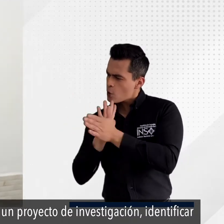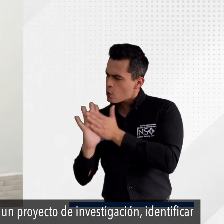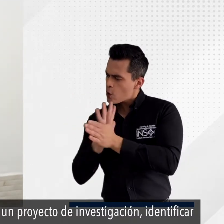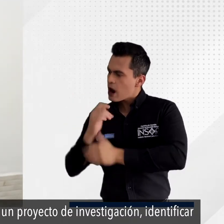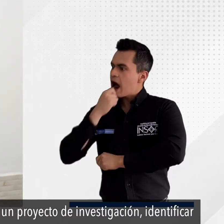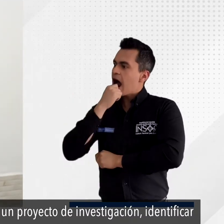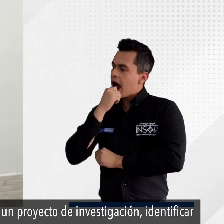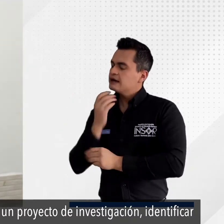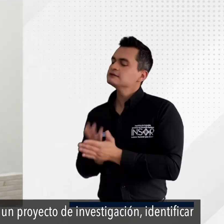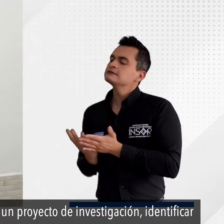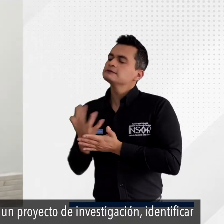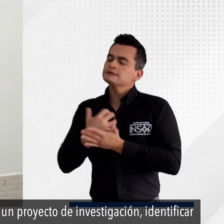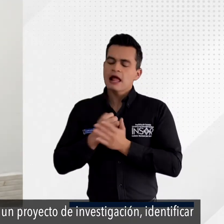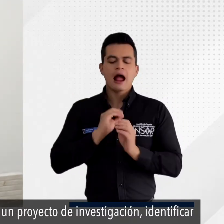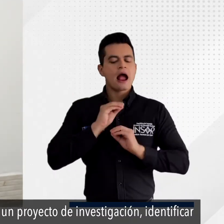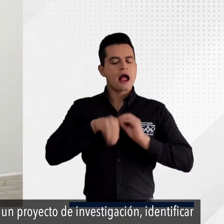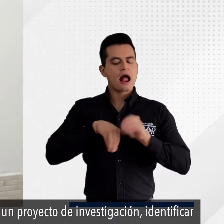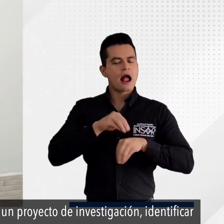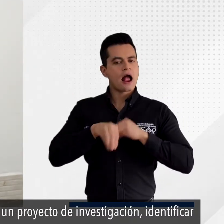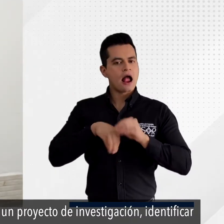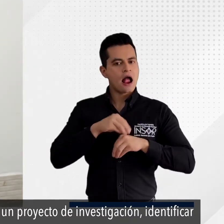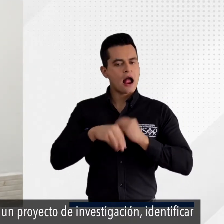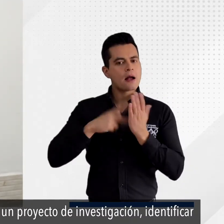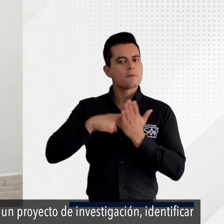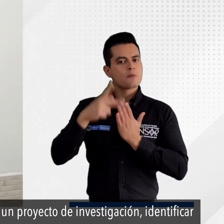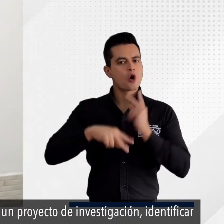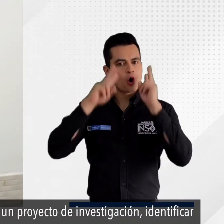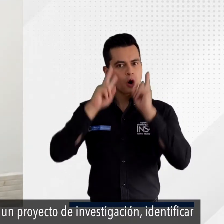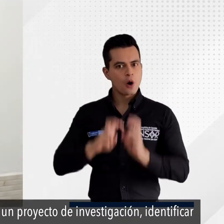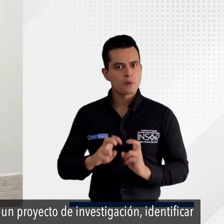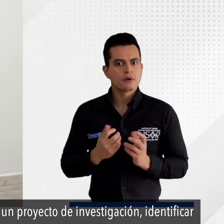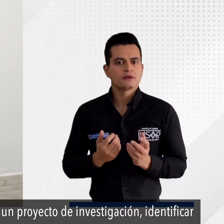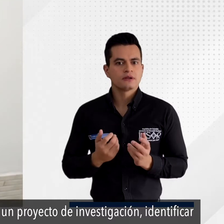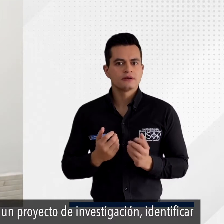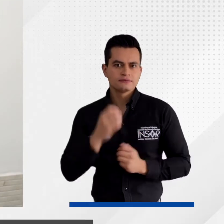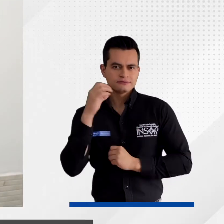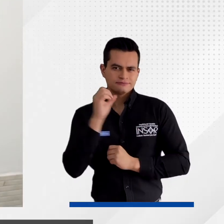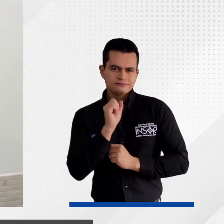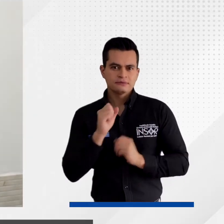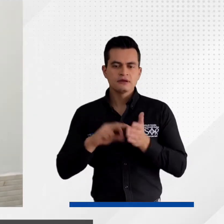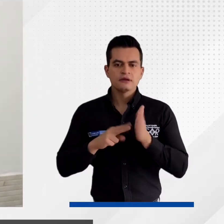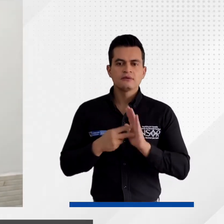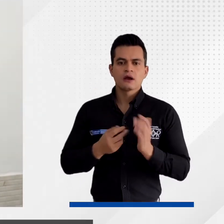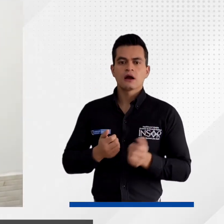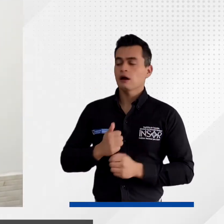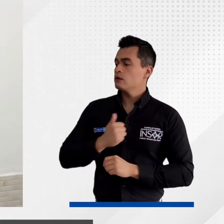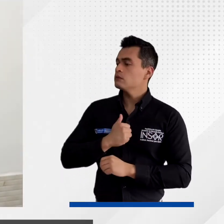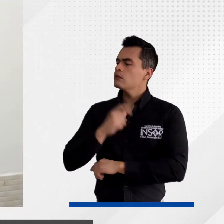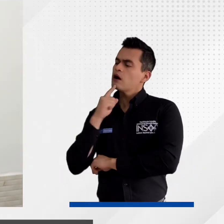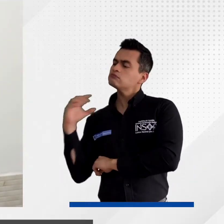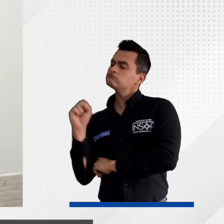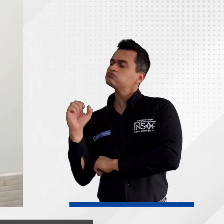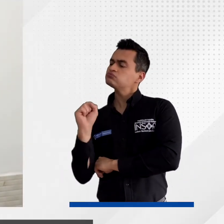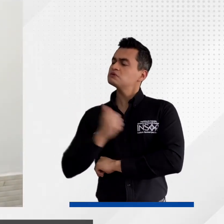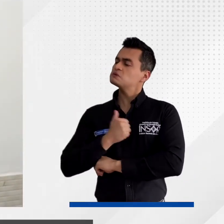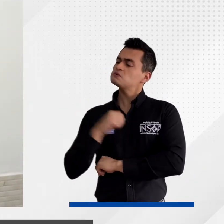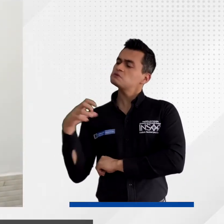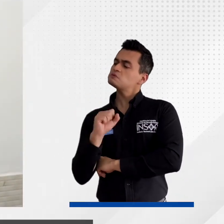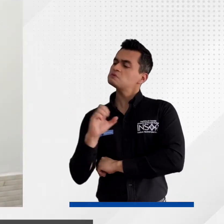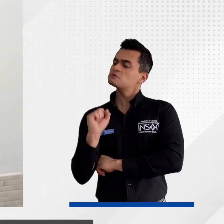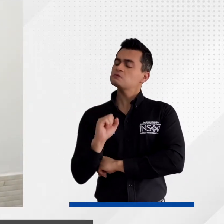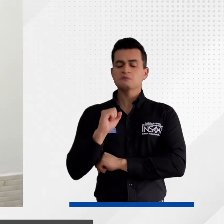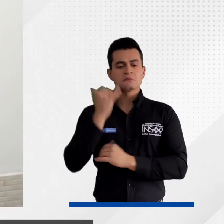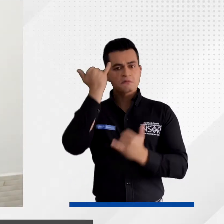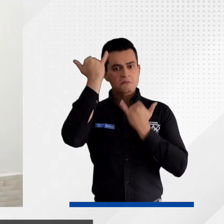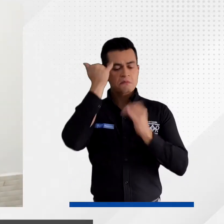Esos son los insumos que necesitamos para hacer un proyecto de investigación, identificar necesidades e intentar solucionarlas sin ellos